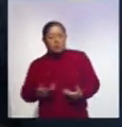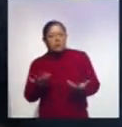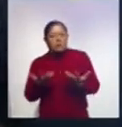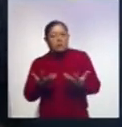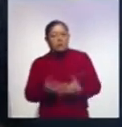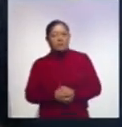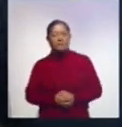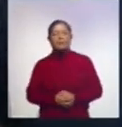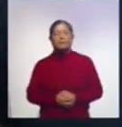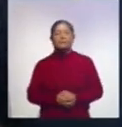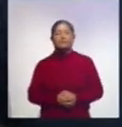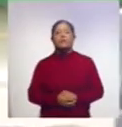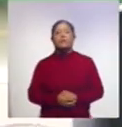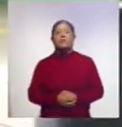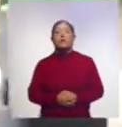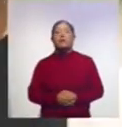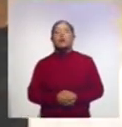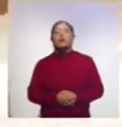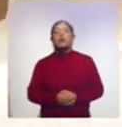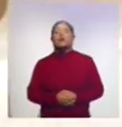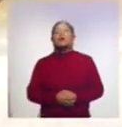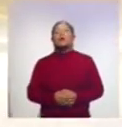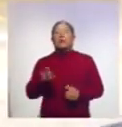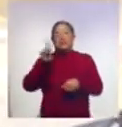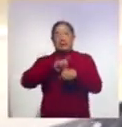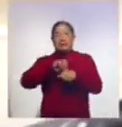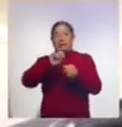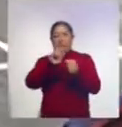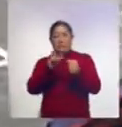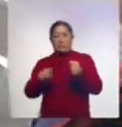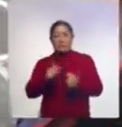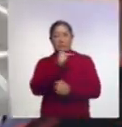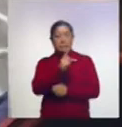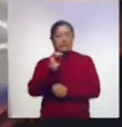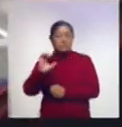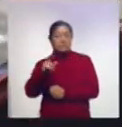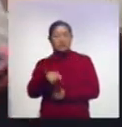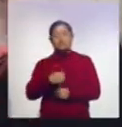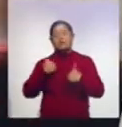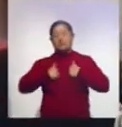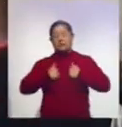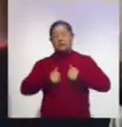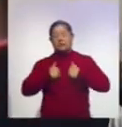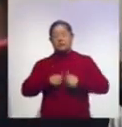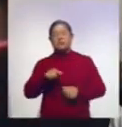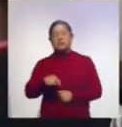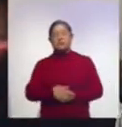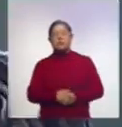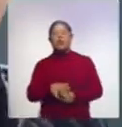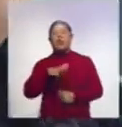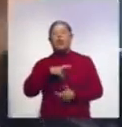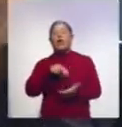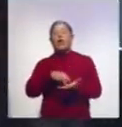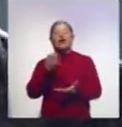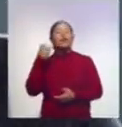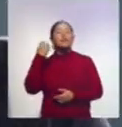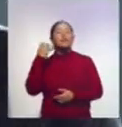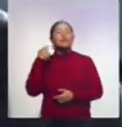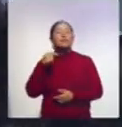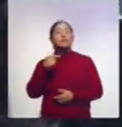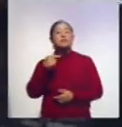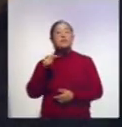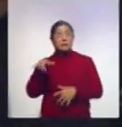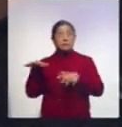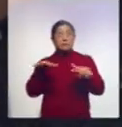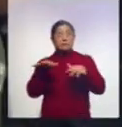En el marco del Día Nacional de Protección Civil, la Coordinación Municipal de Protección Civil de Chautempan realizó la conferencia ¿Qué hacer en caso